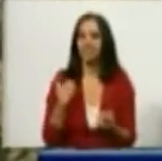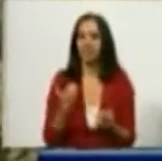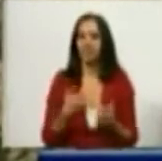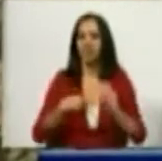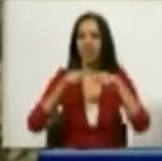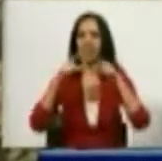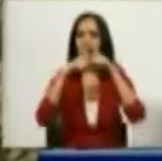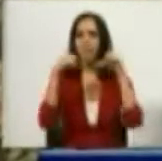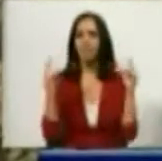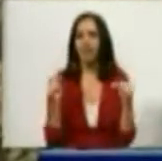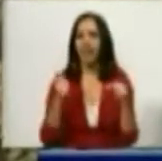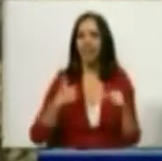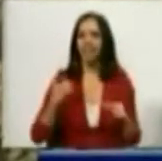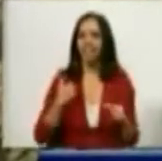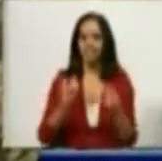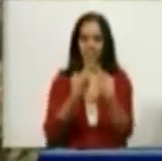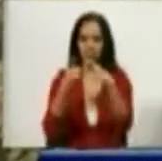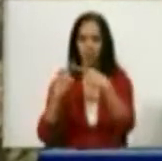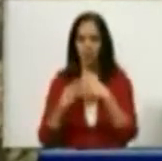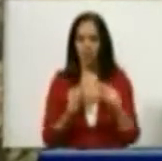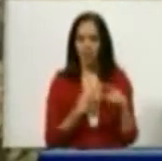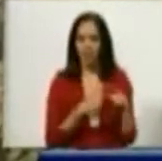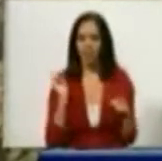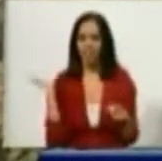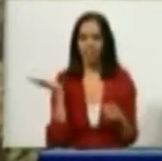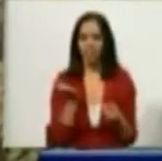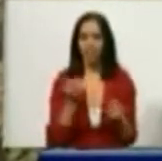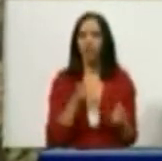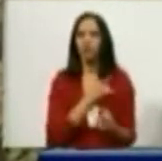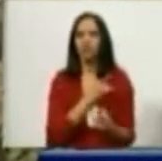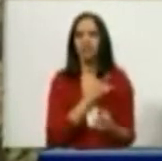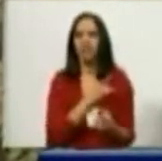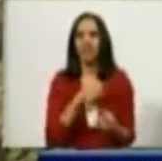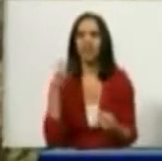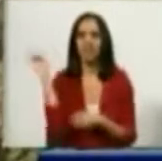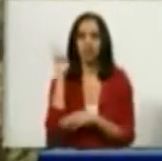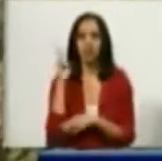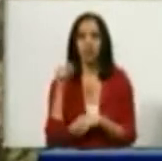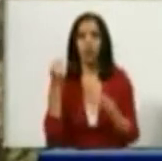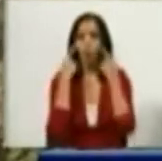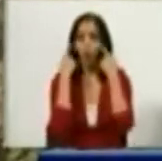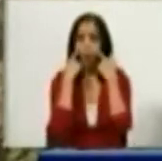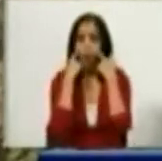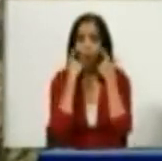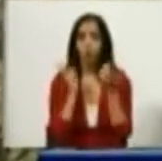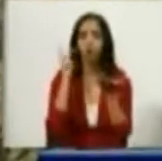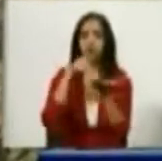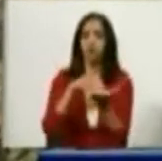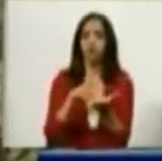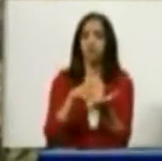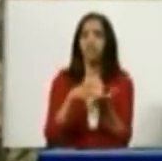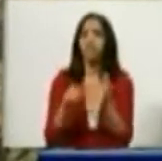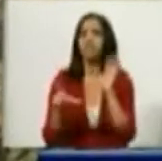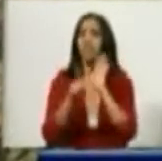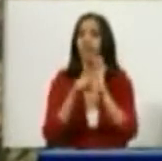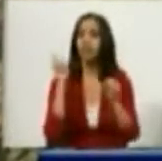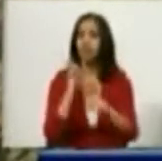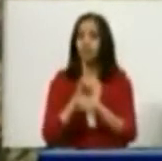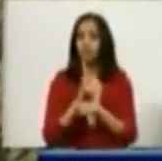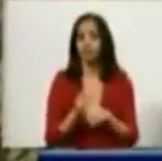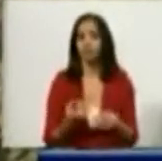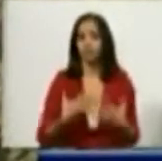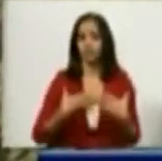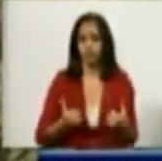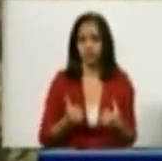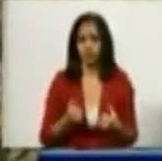de empanadas argentinas en diferentes cantinas de universidades venezolanas ojo saltándose las normas de salubridad Sin embargo también